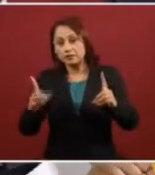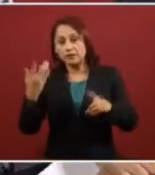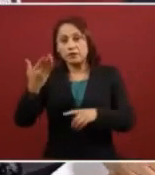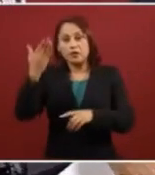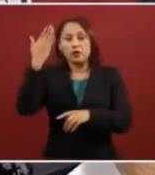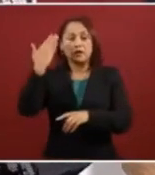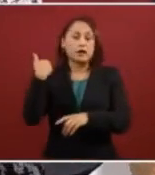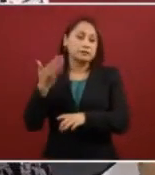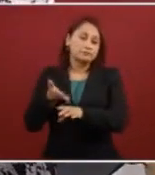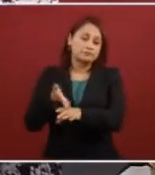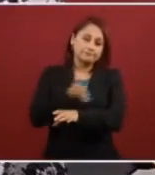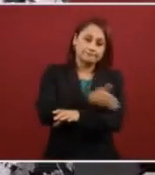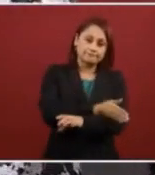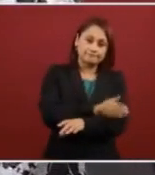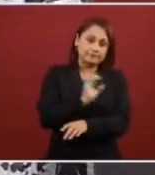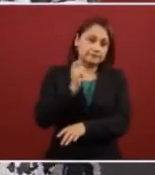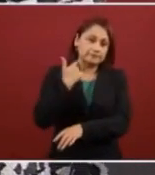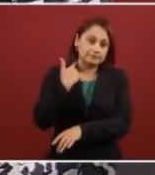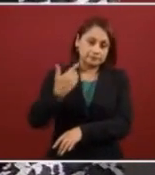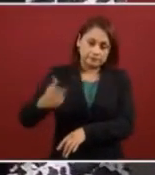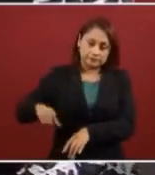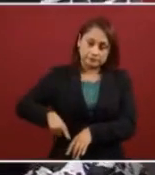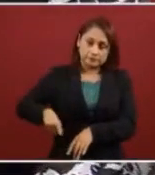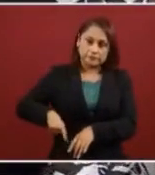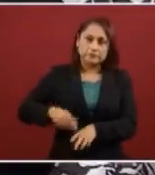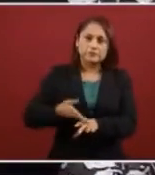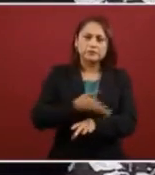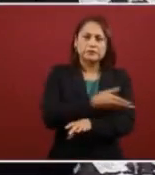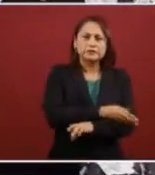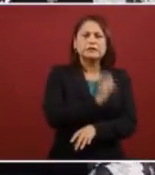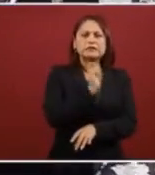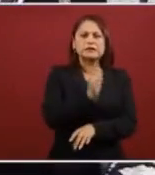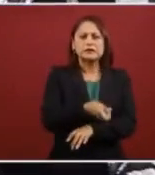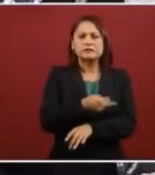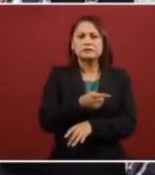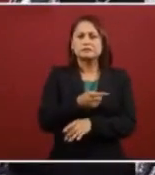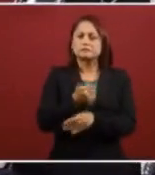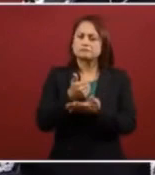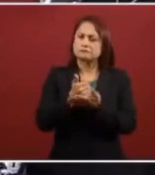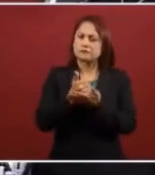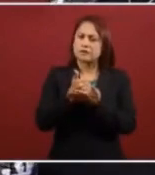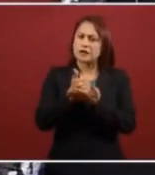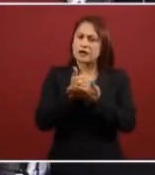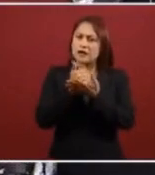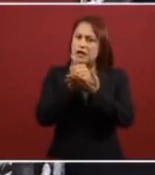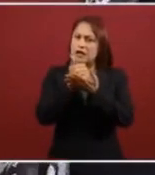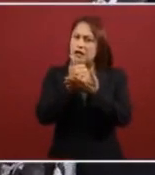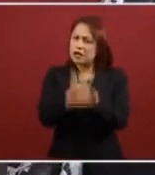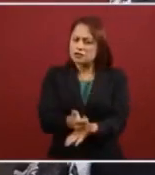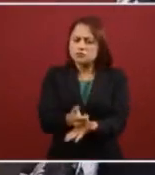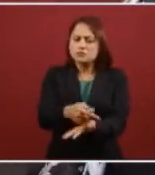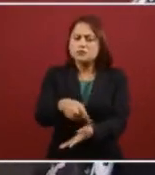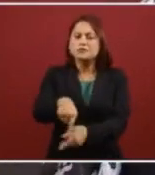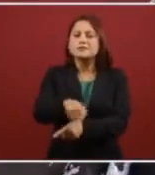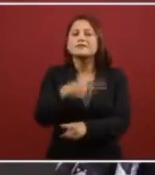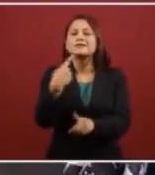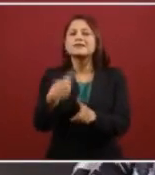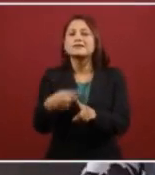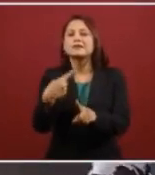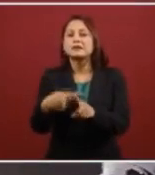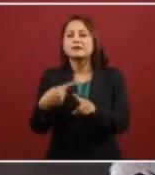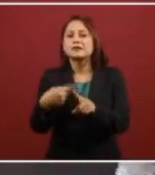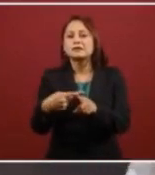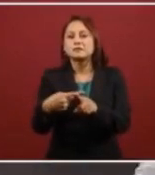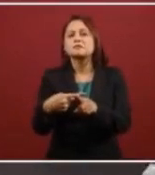se utilizaba para favorecer a los allegados al gobierno. To those that were close to